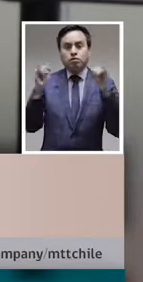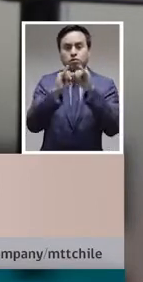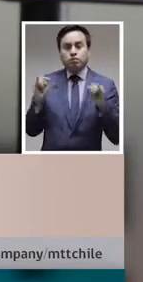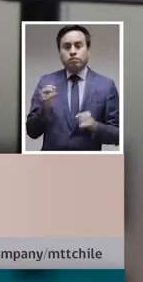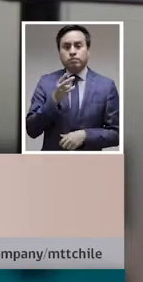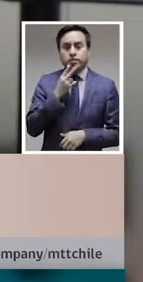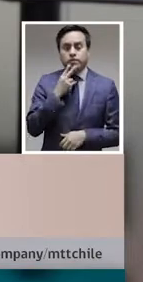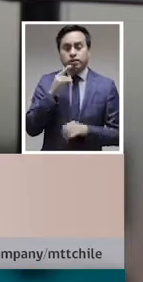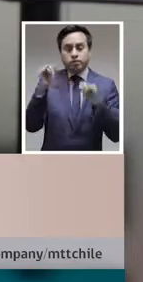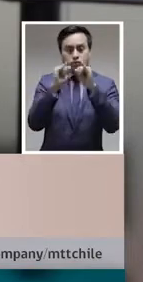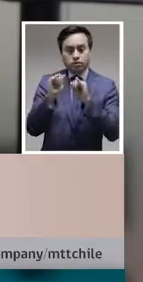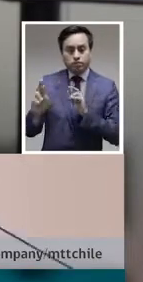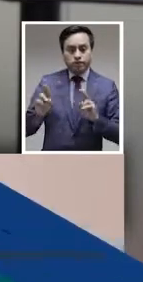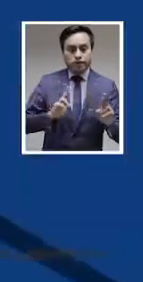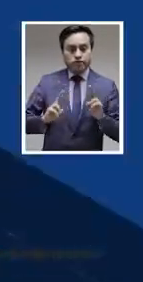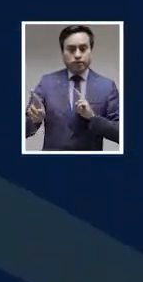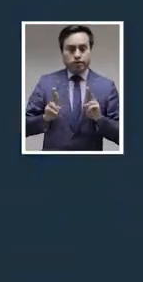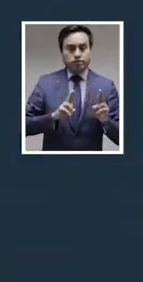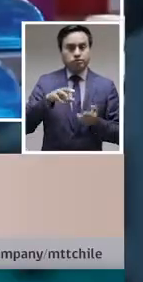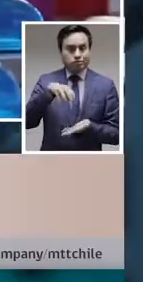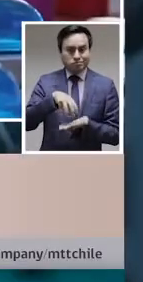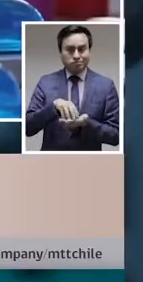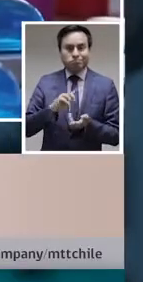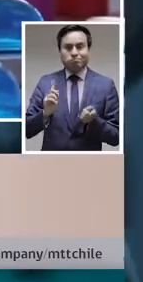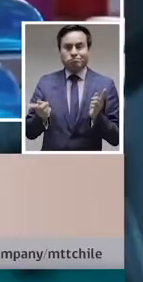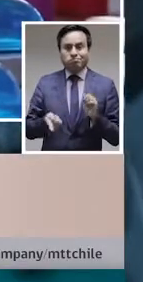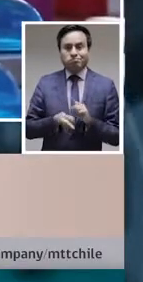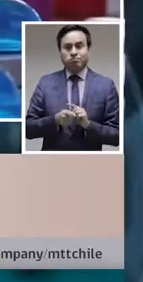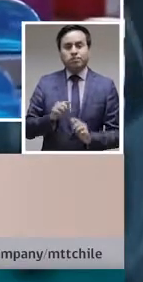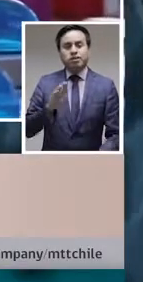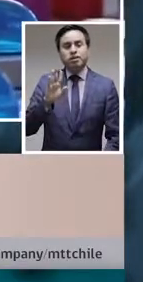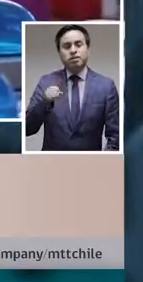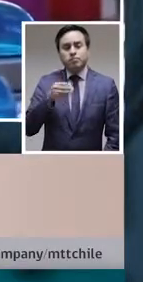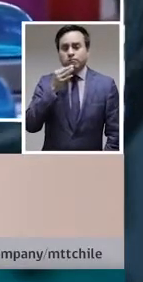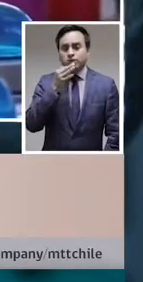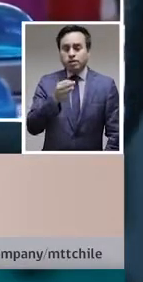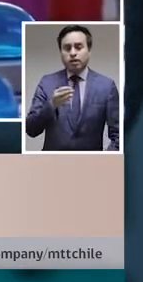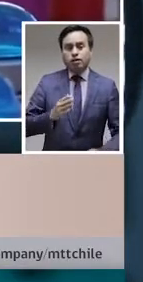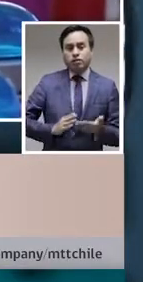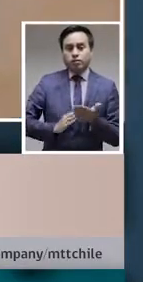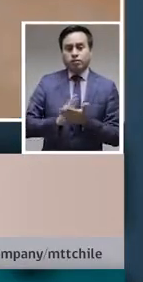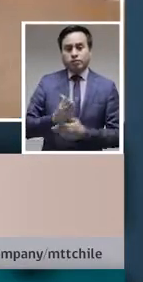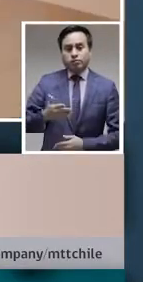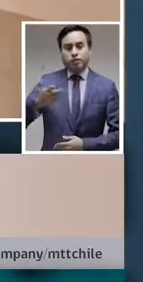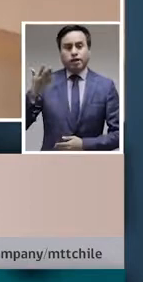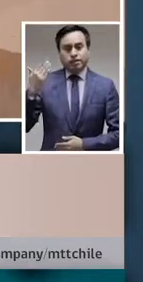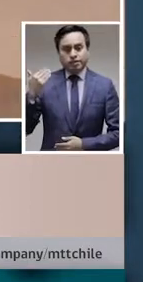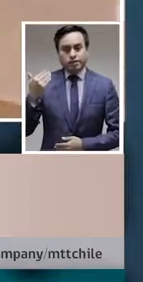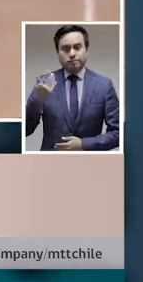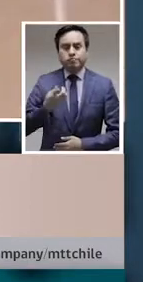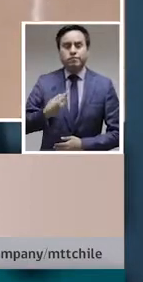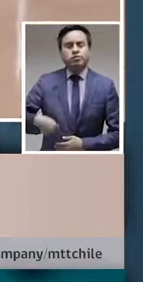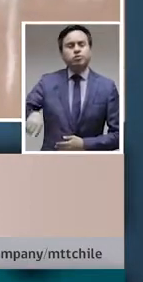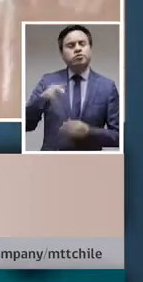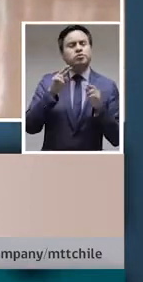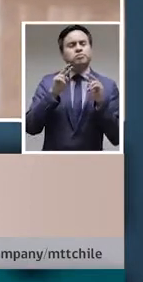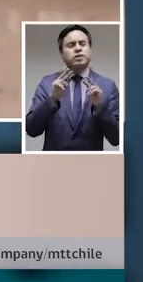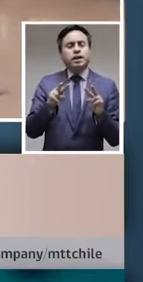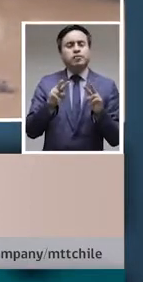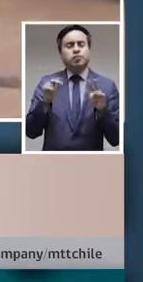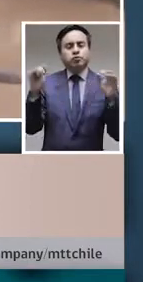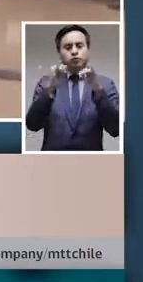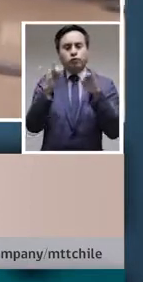de vida y forma de relacionarnos en la ciudad. Y tal como lo indiqué al comienzo, nosotros miramos